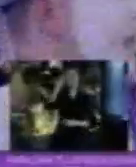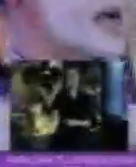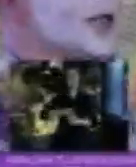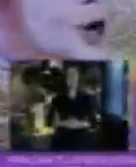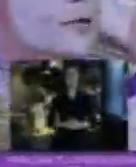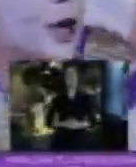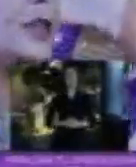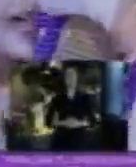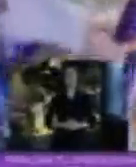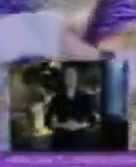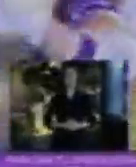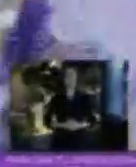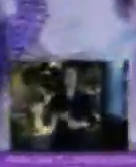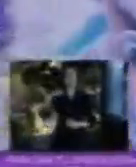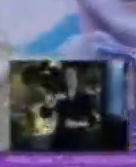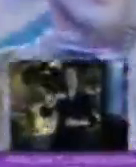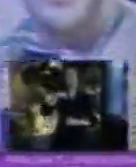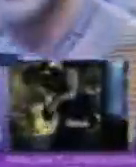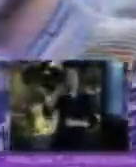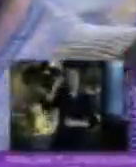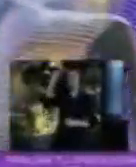quedar. Soy un dios que ha pecado,